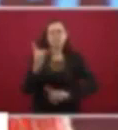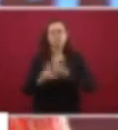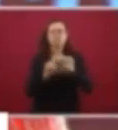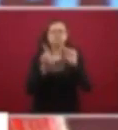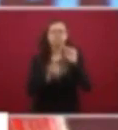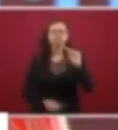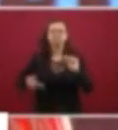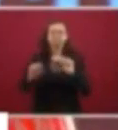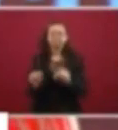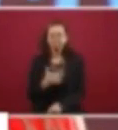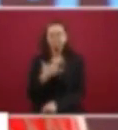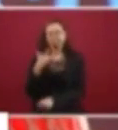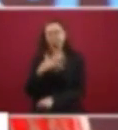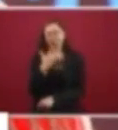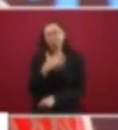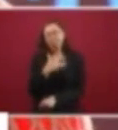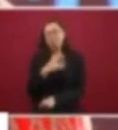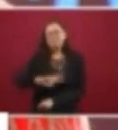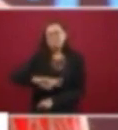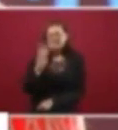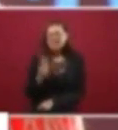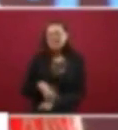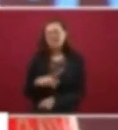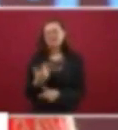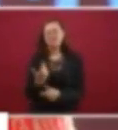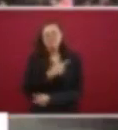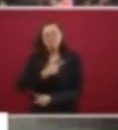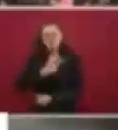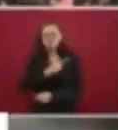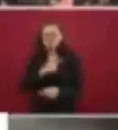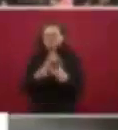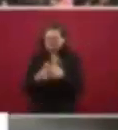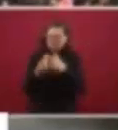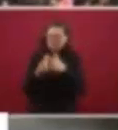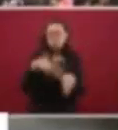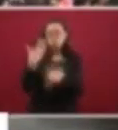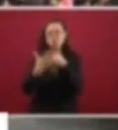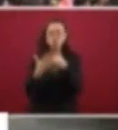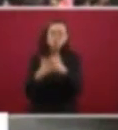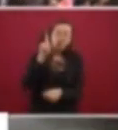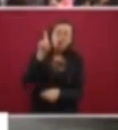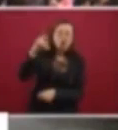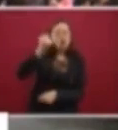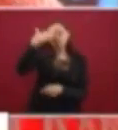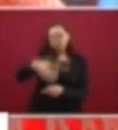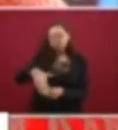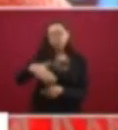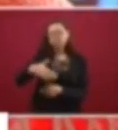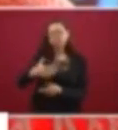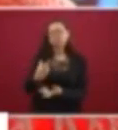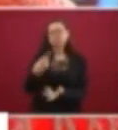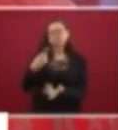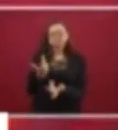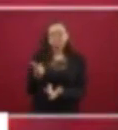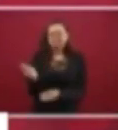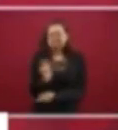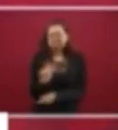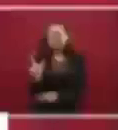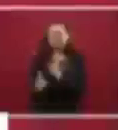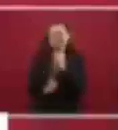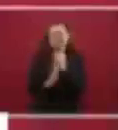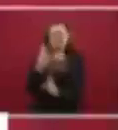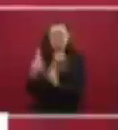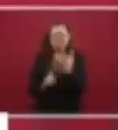menciono estos, pero la realidad es toda la delegación. Ha sido una algo monumental, una hazaña